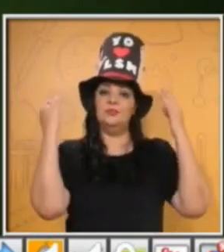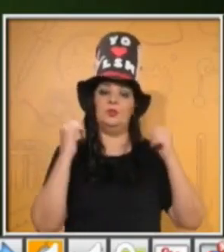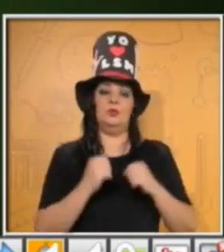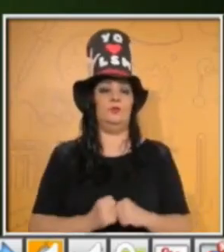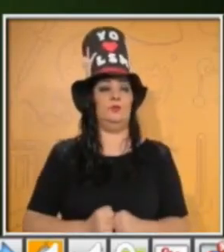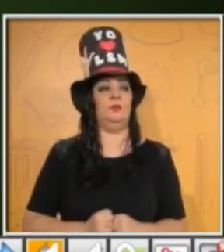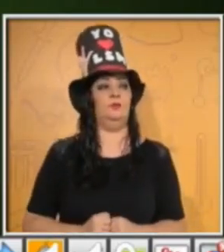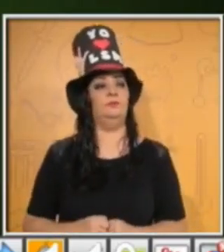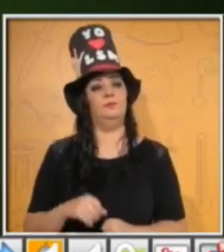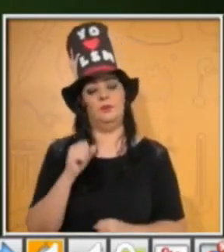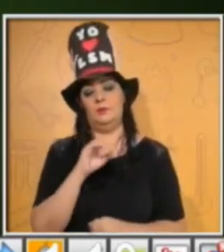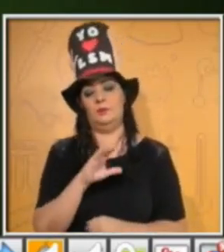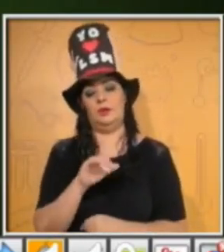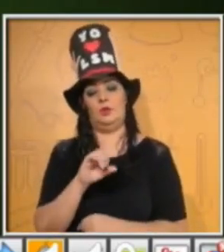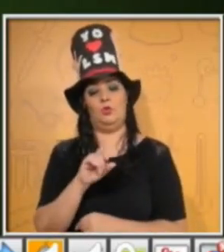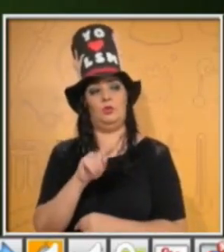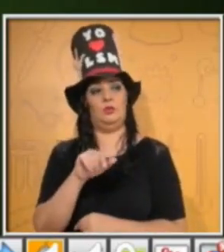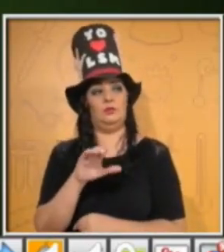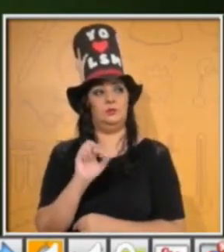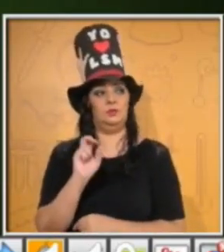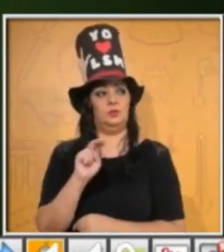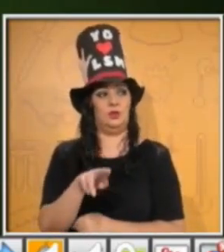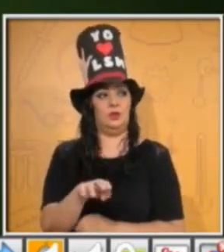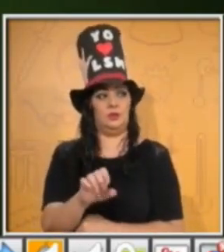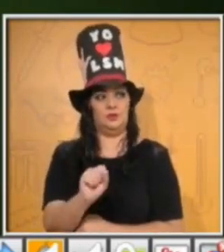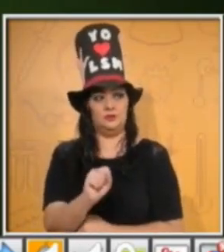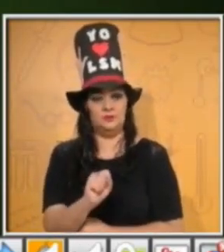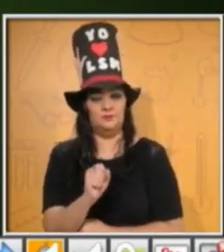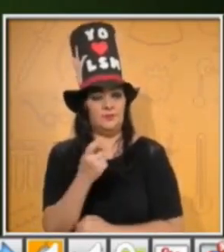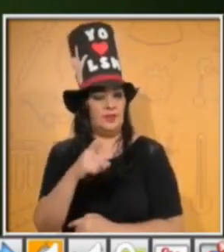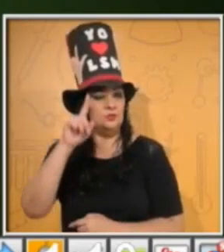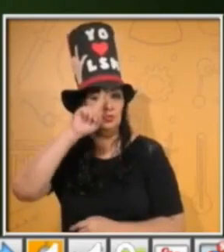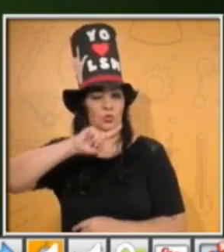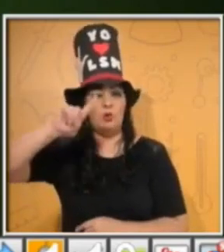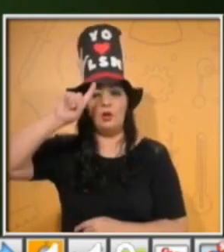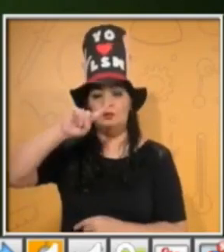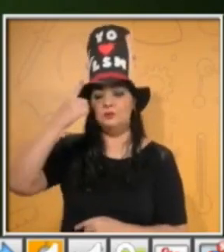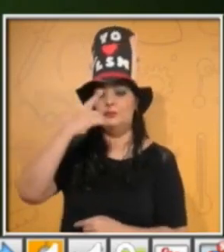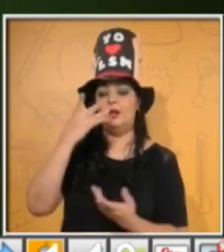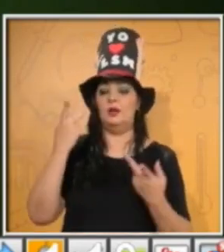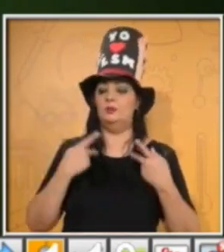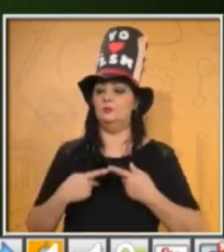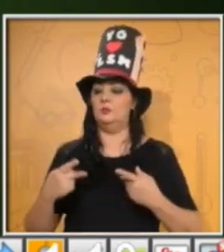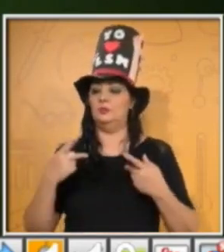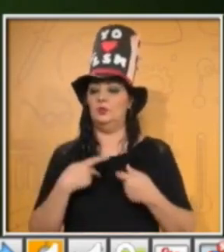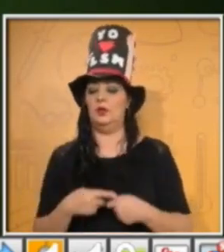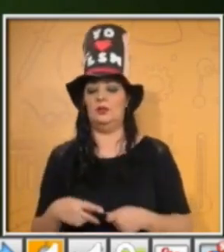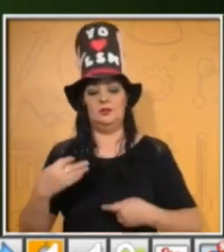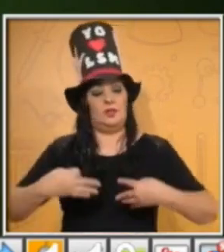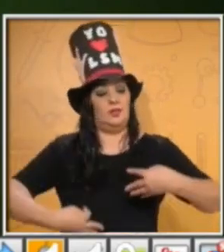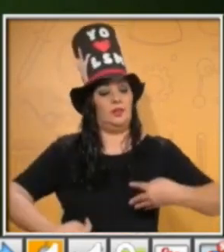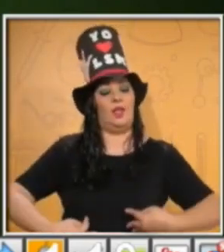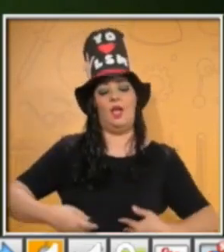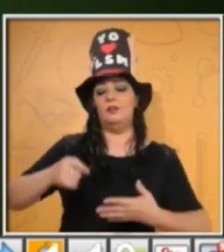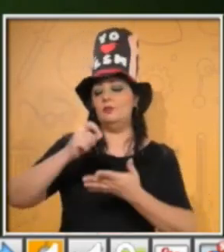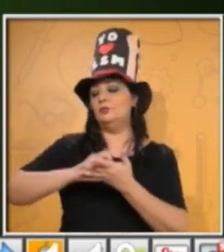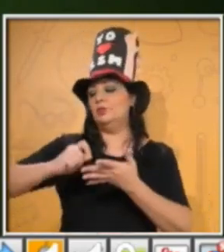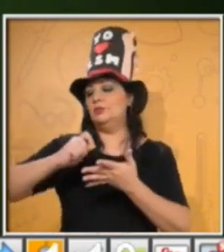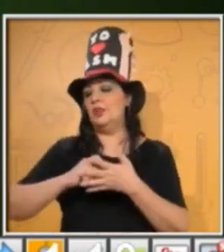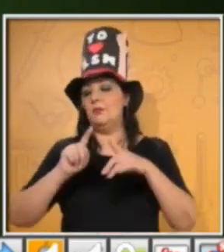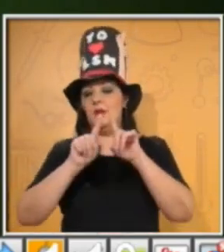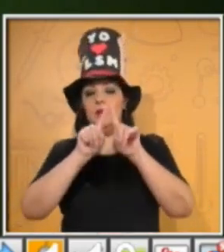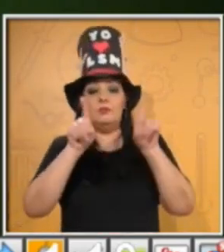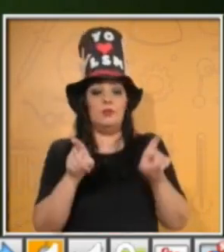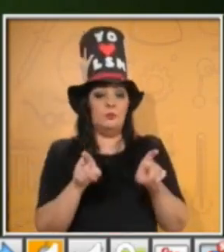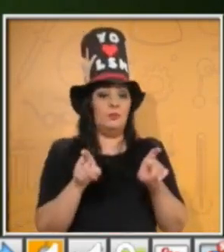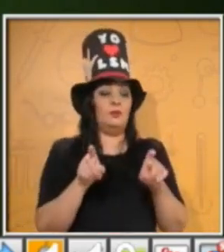las acotaciones. Son las sugerencias que se dan para los personajes y en el guión de teatro se escriben entre paréntesis.